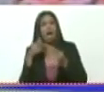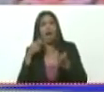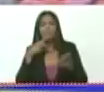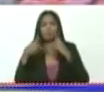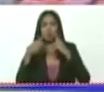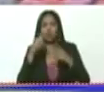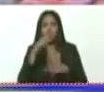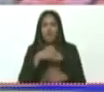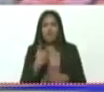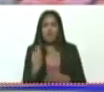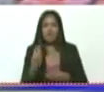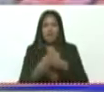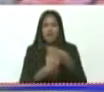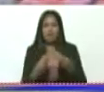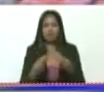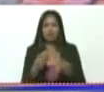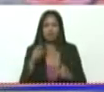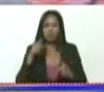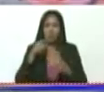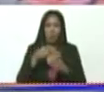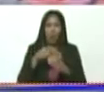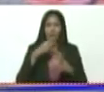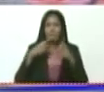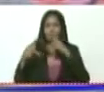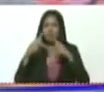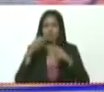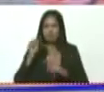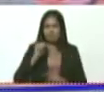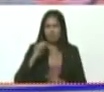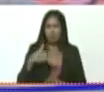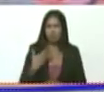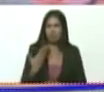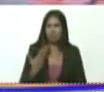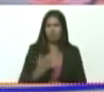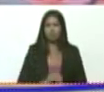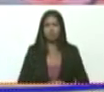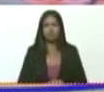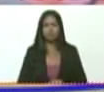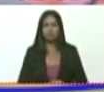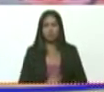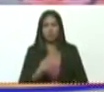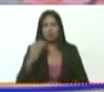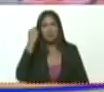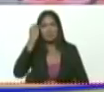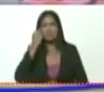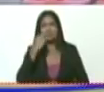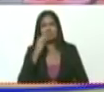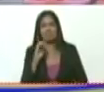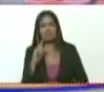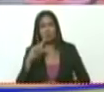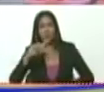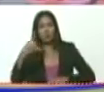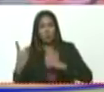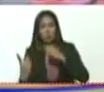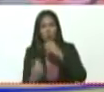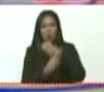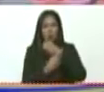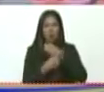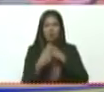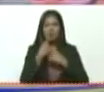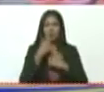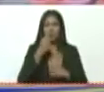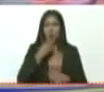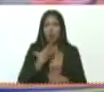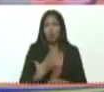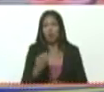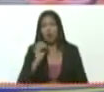quieren enarbolar para llegar al poder político. Eso es lo que dice el fascista de Guaidó, de por las buenas